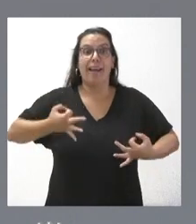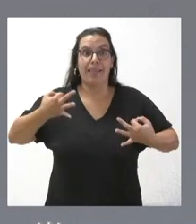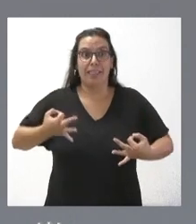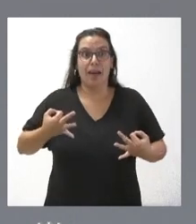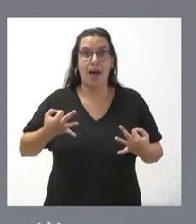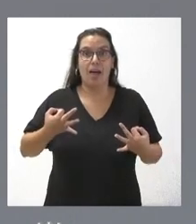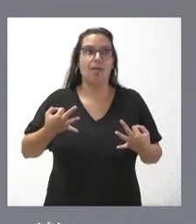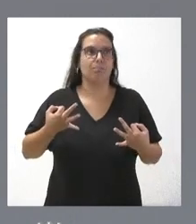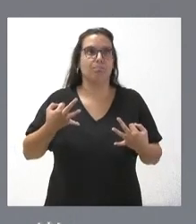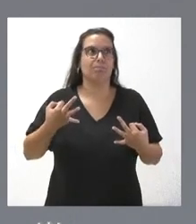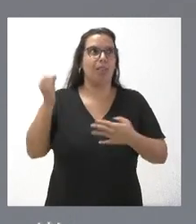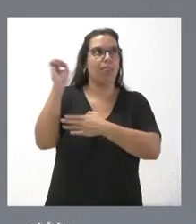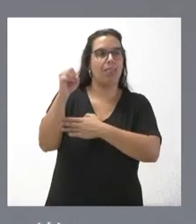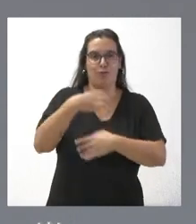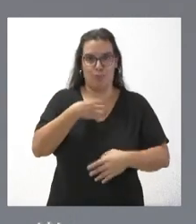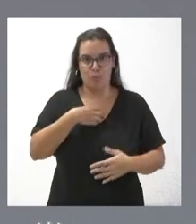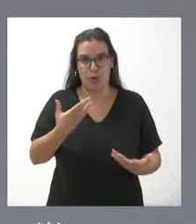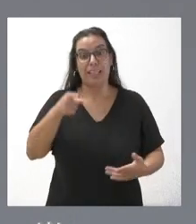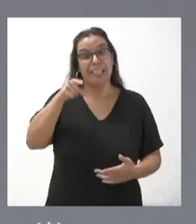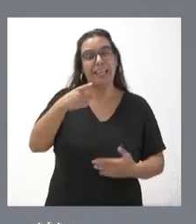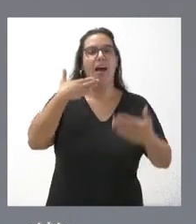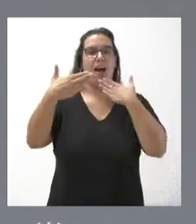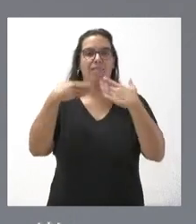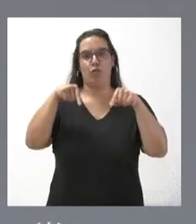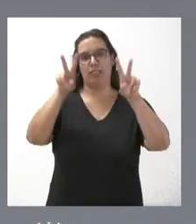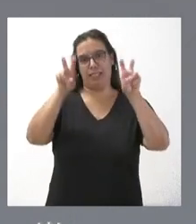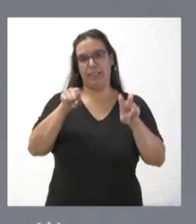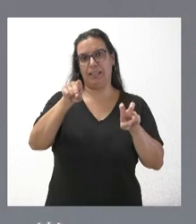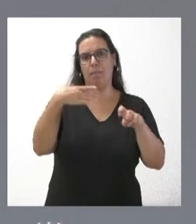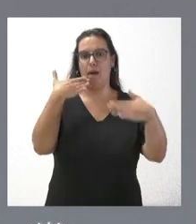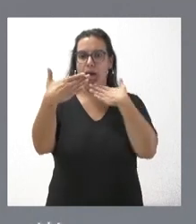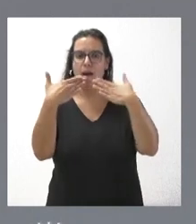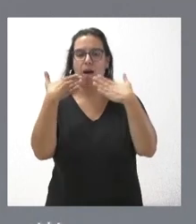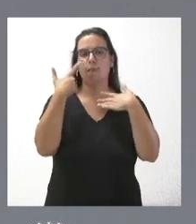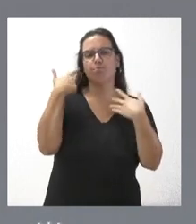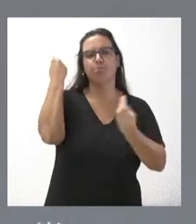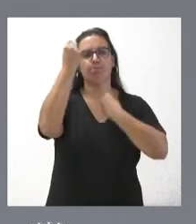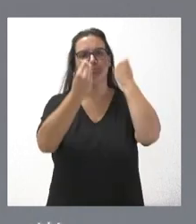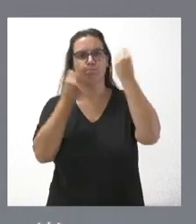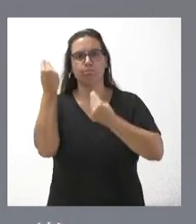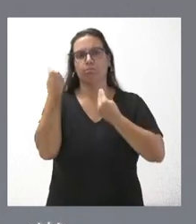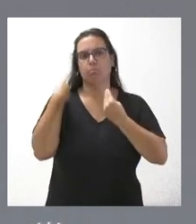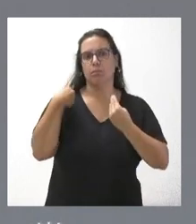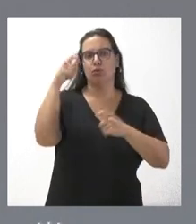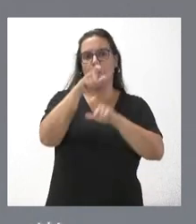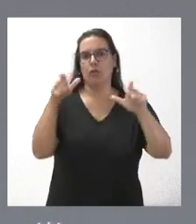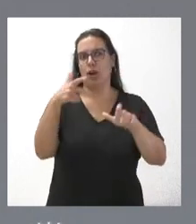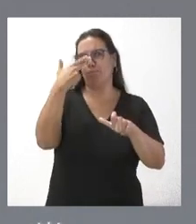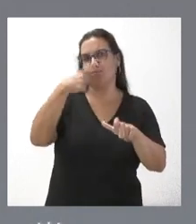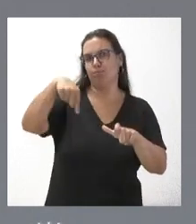no se puede objetar. Y estamos en esa conversación, estamos en esa conversación con los agentes. Y